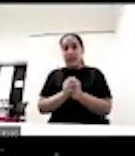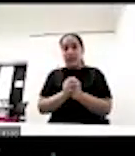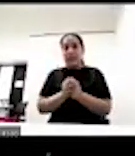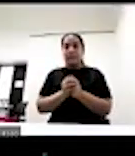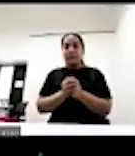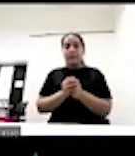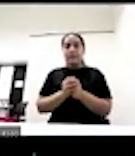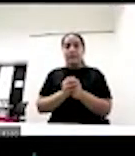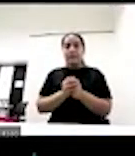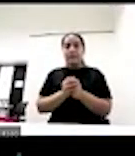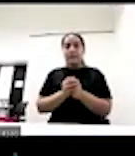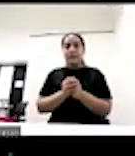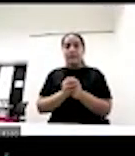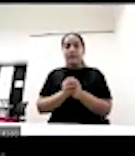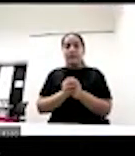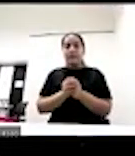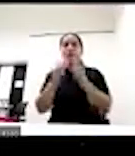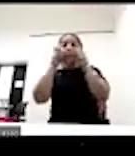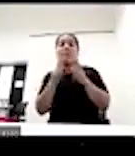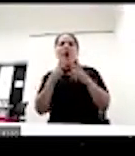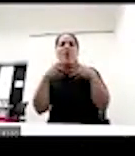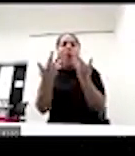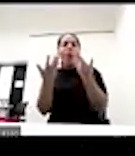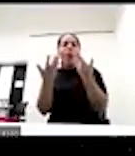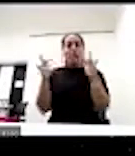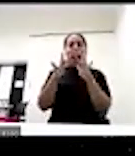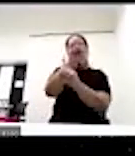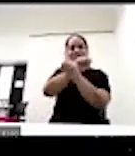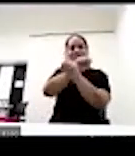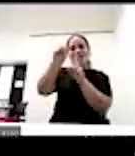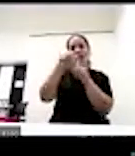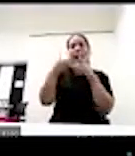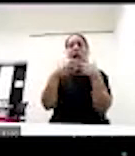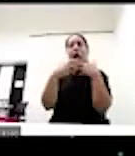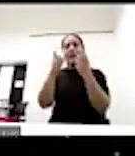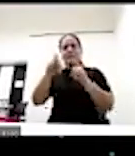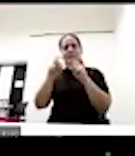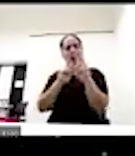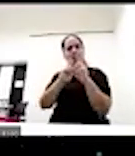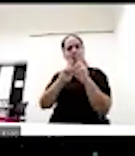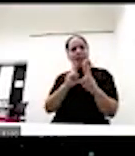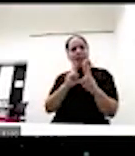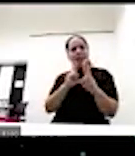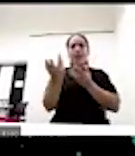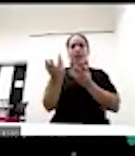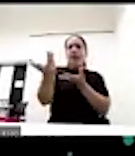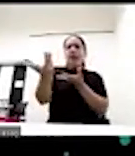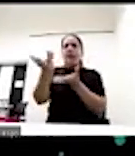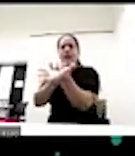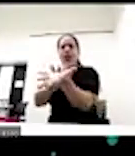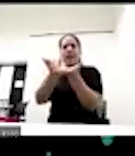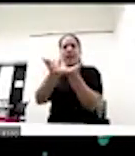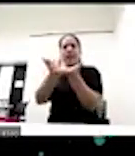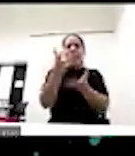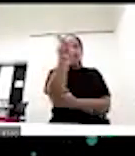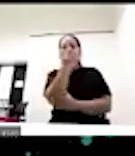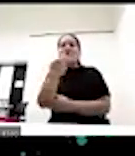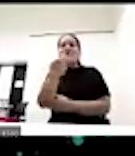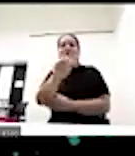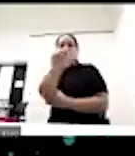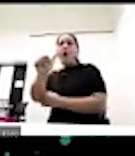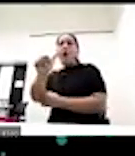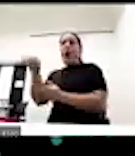como sujeto social, tiene inherentemente una relación de interacción y dependencia con el otro. Según